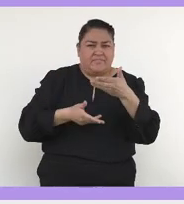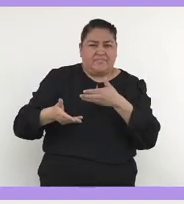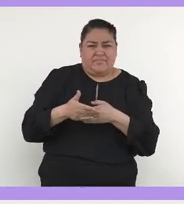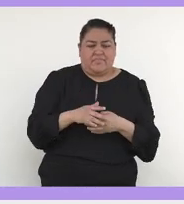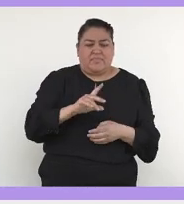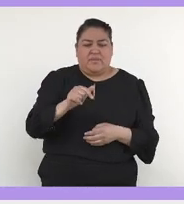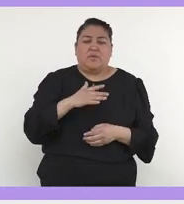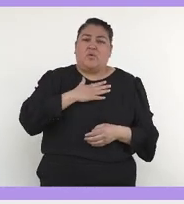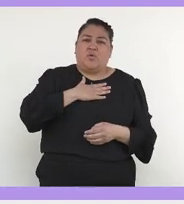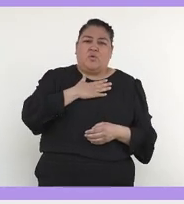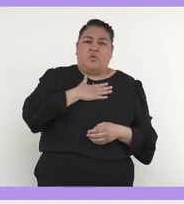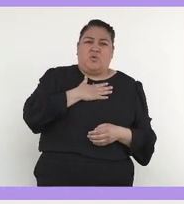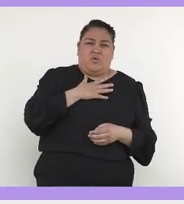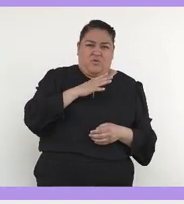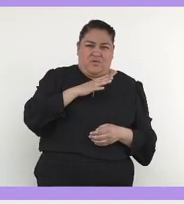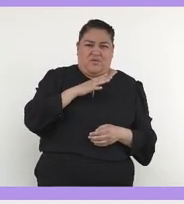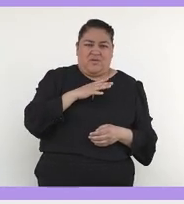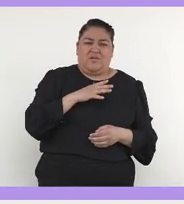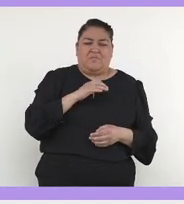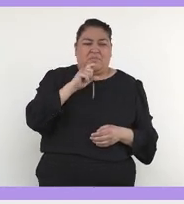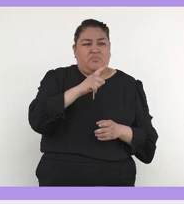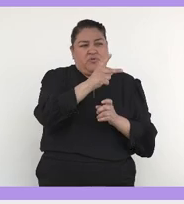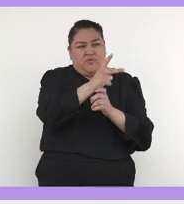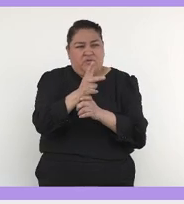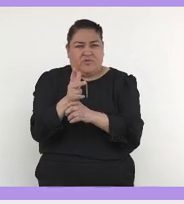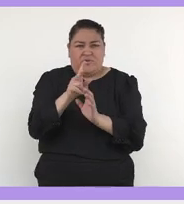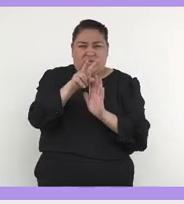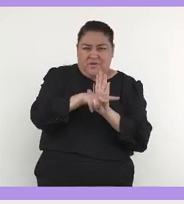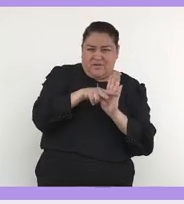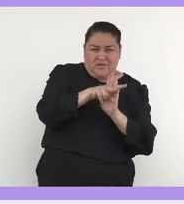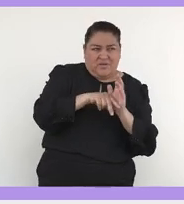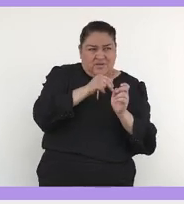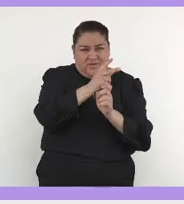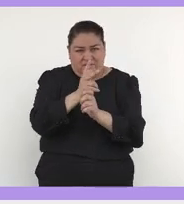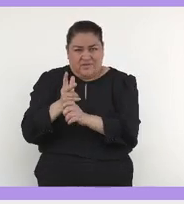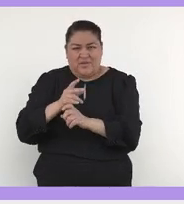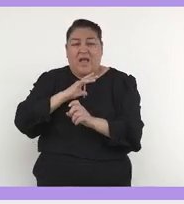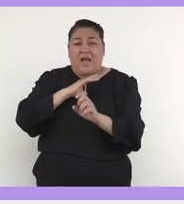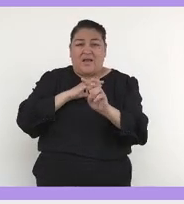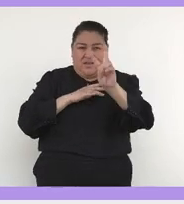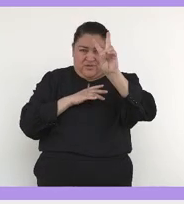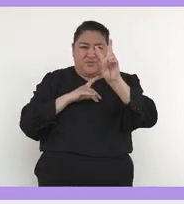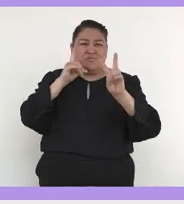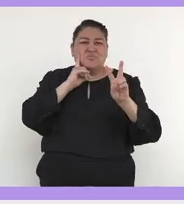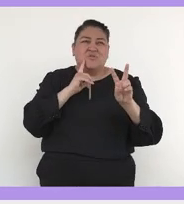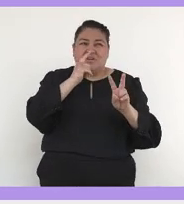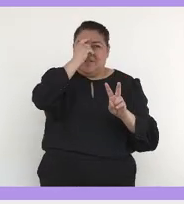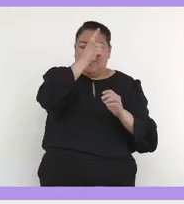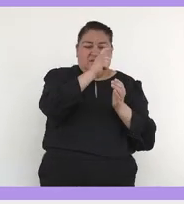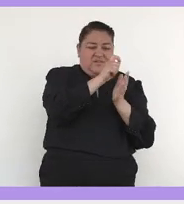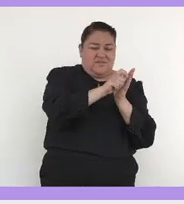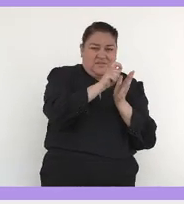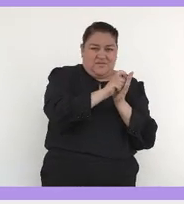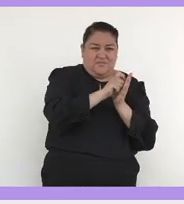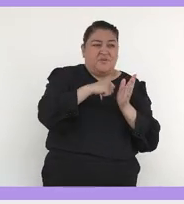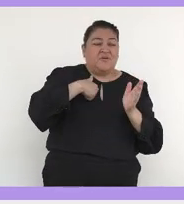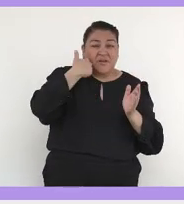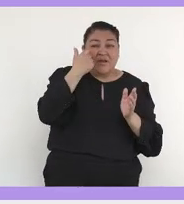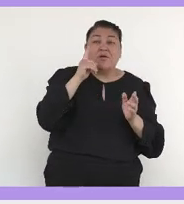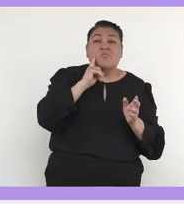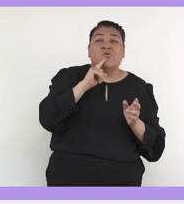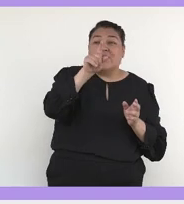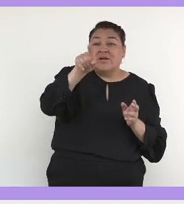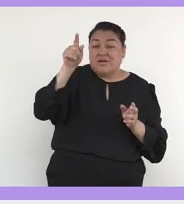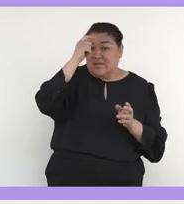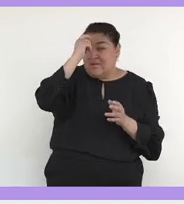propia editora que se llama Drama Queen publishing donde estaba firmando compositoras apenas tengo firmadas dos compositoras pero la idea es firmar más compositoras y